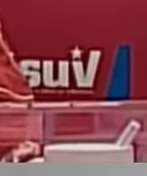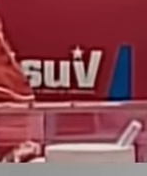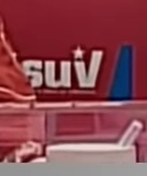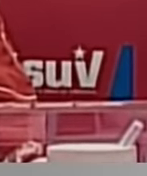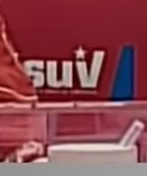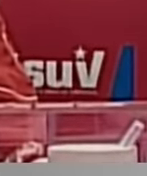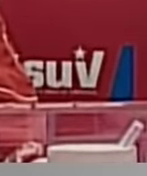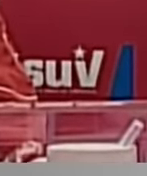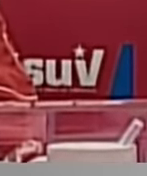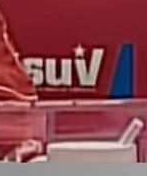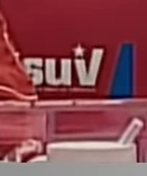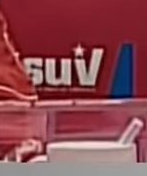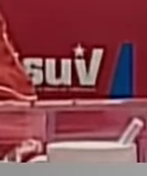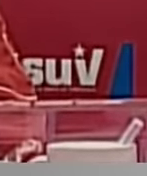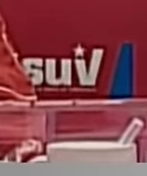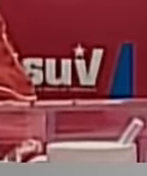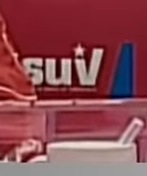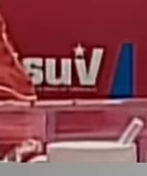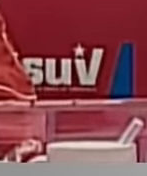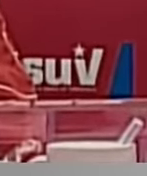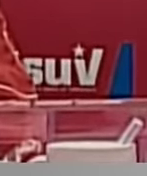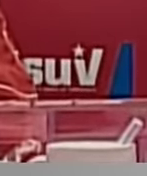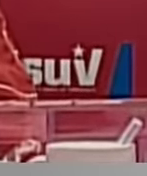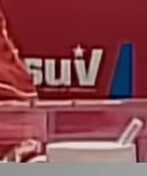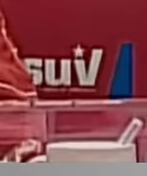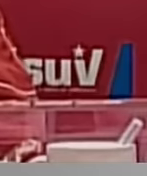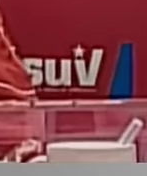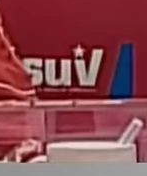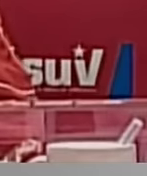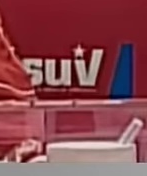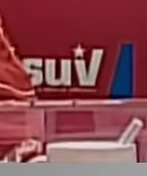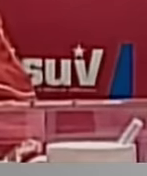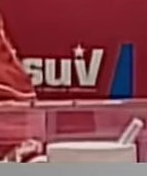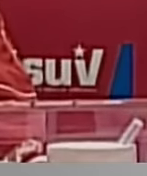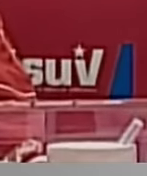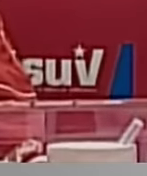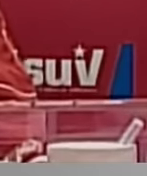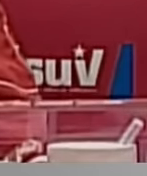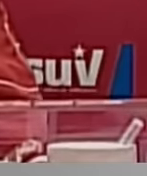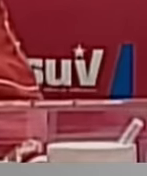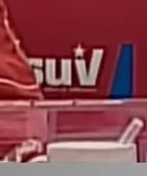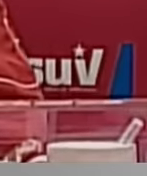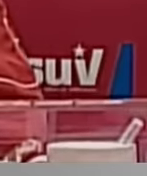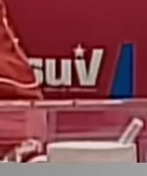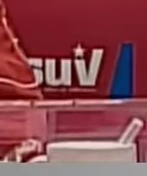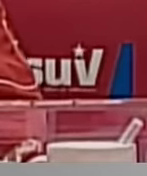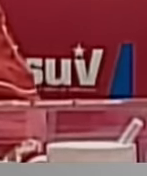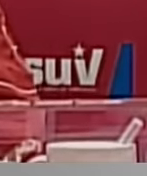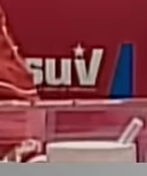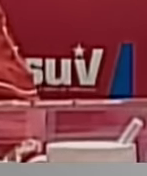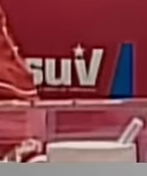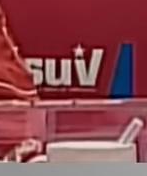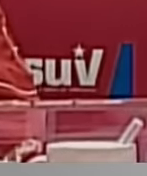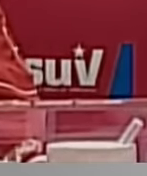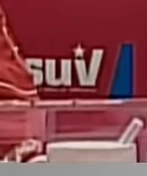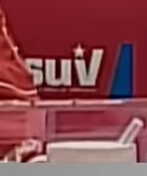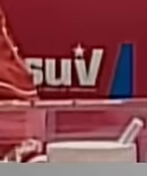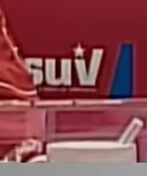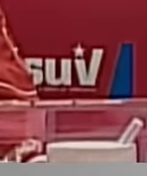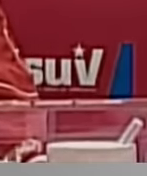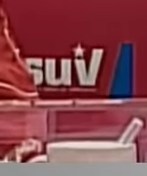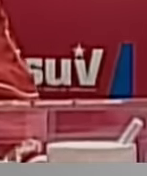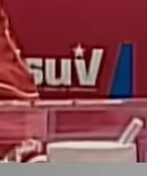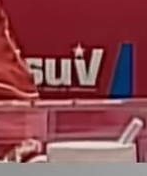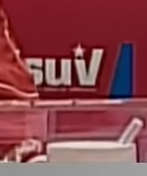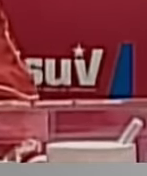octubre. ¿Septiembre tiene cuántos días? ¿31? 30. Bueno, el día siguiente arranca la Navidad. ¿A